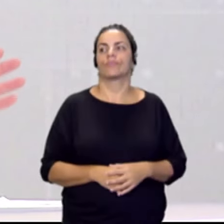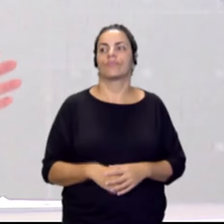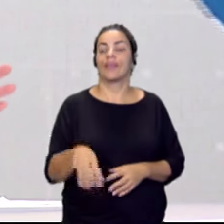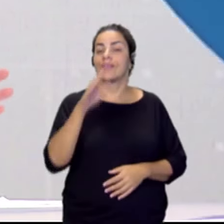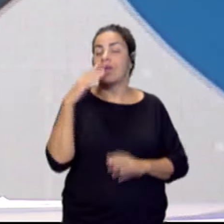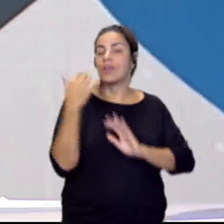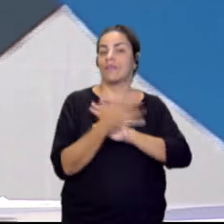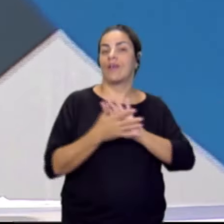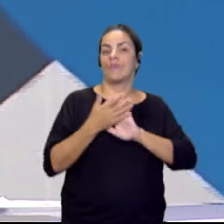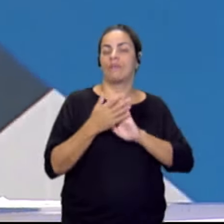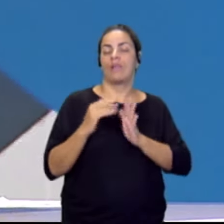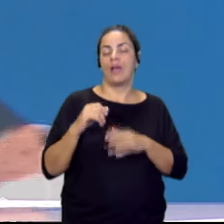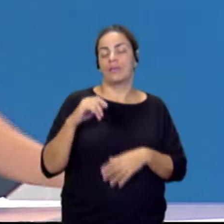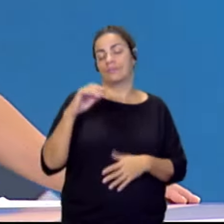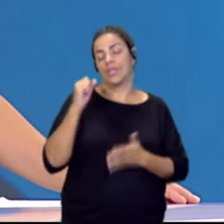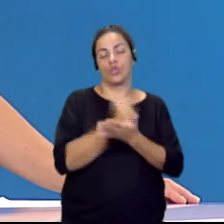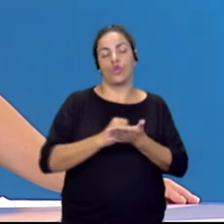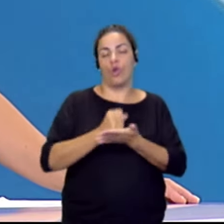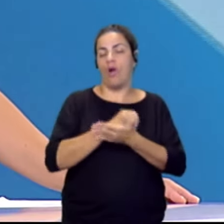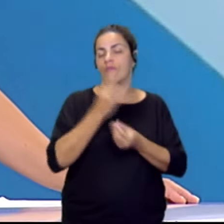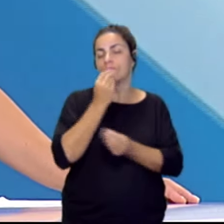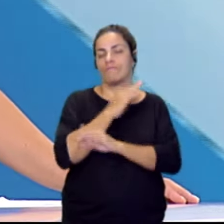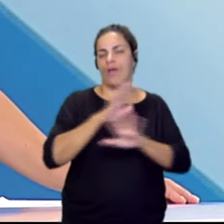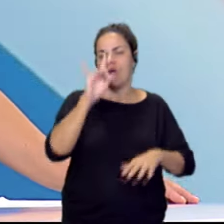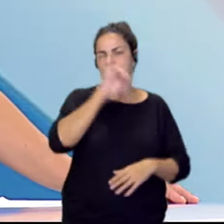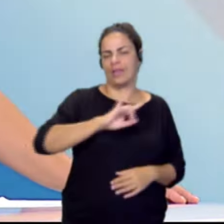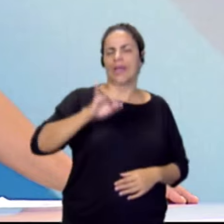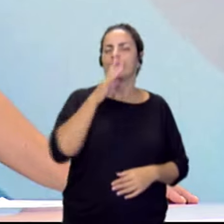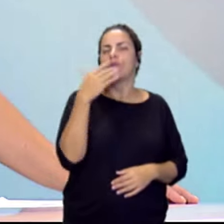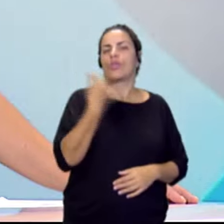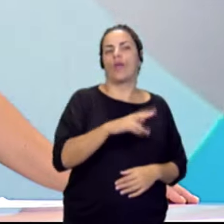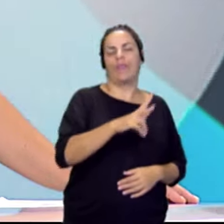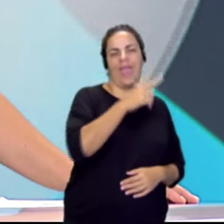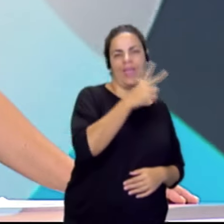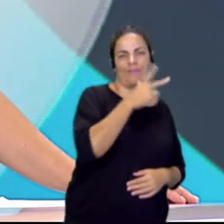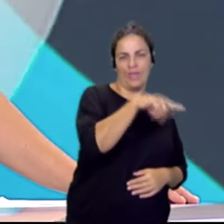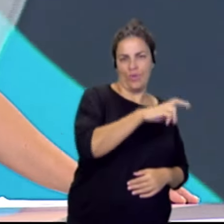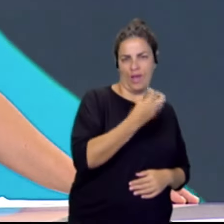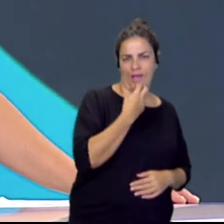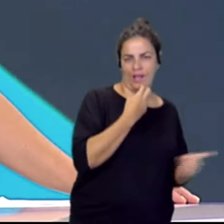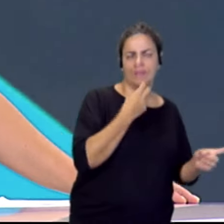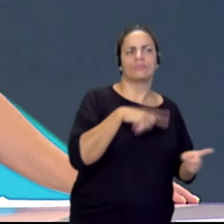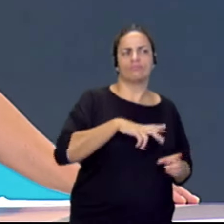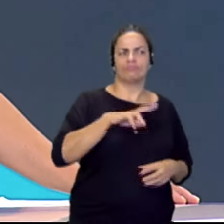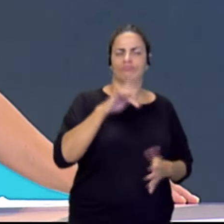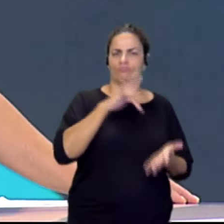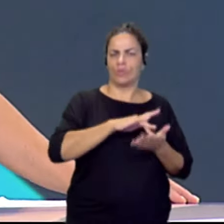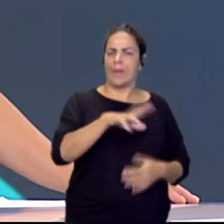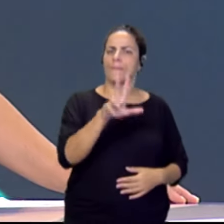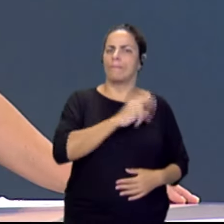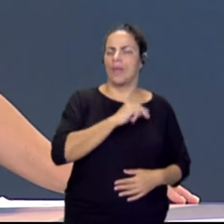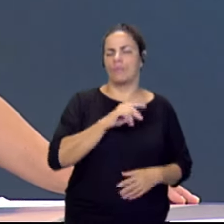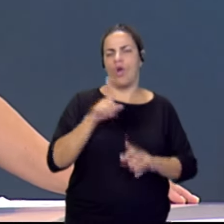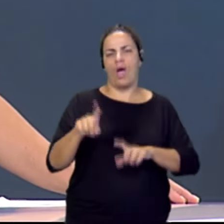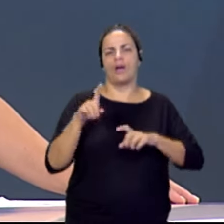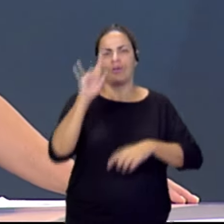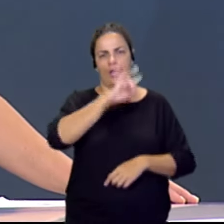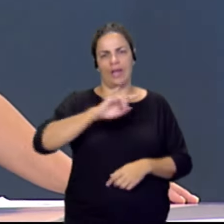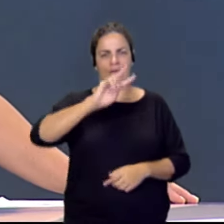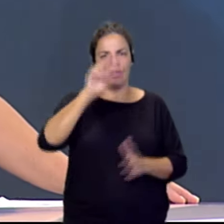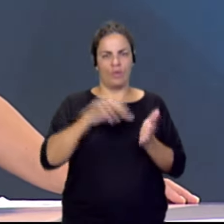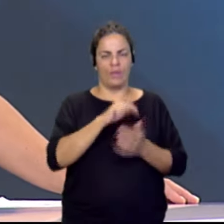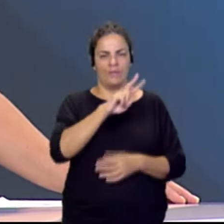de Canarias, porque está en Hermigua. El gofio Gomero consigue en los premios Agro Canarias 2024 este galardón por quinto año